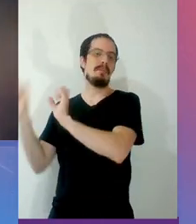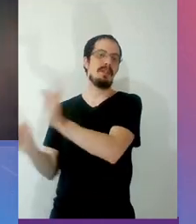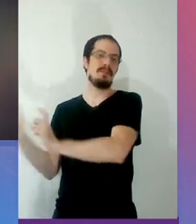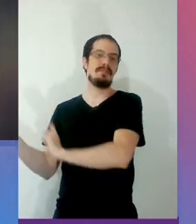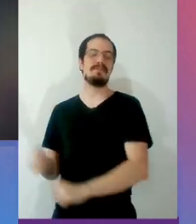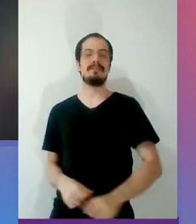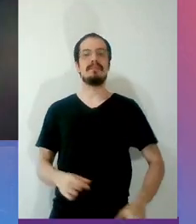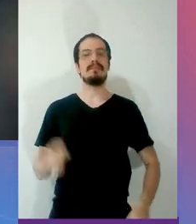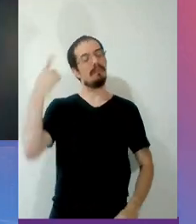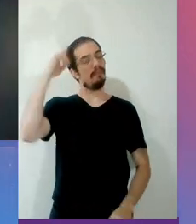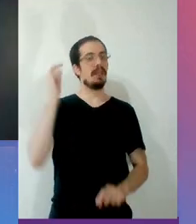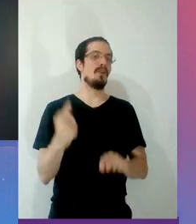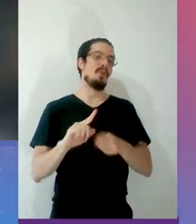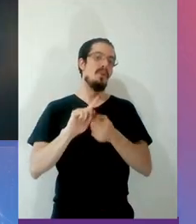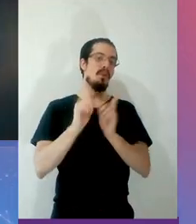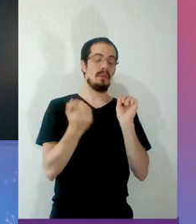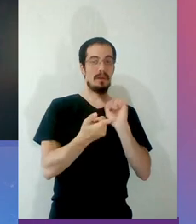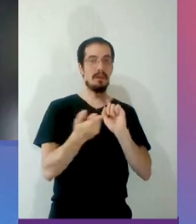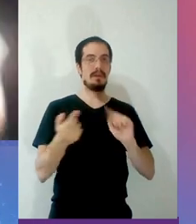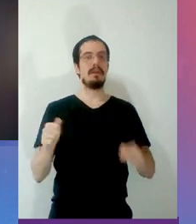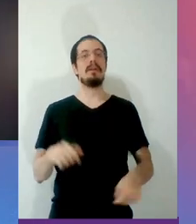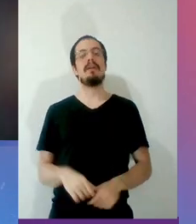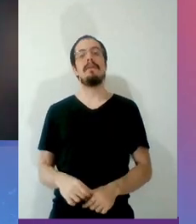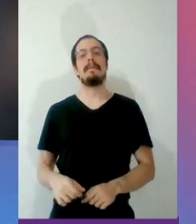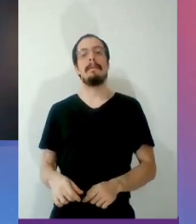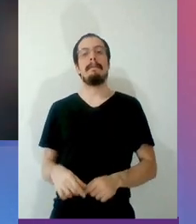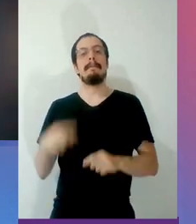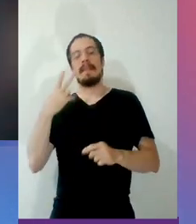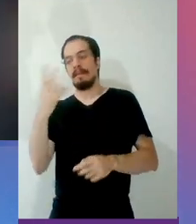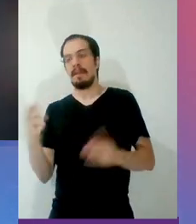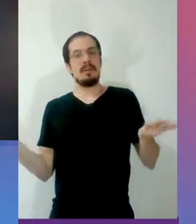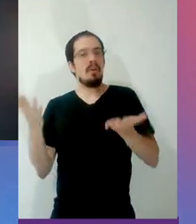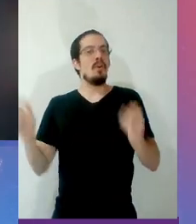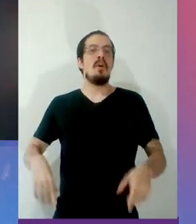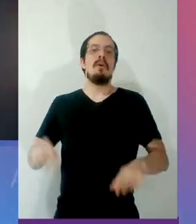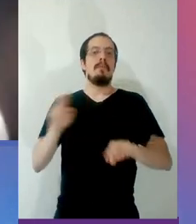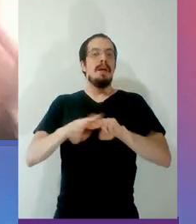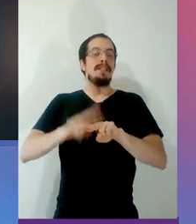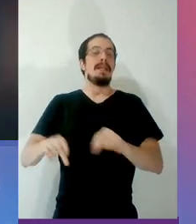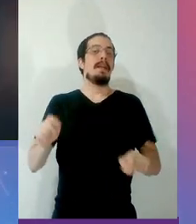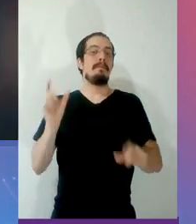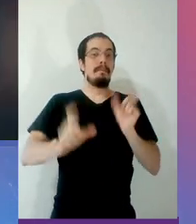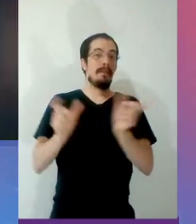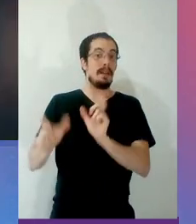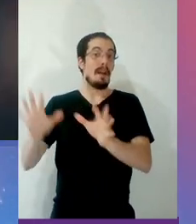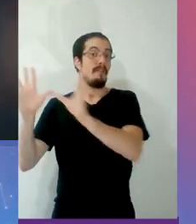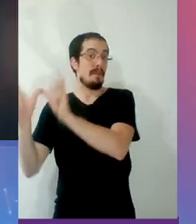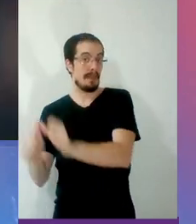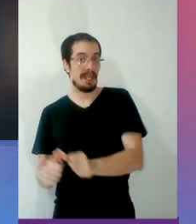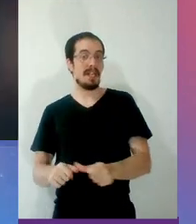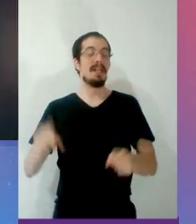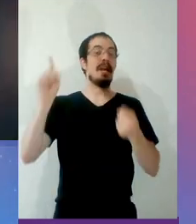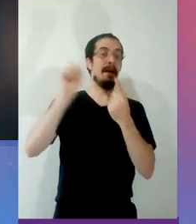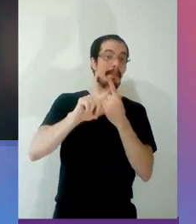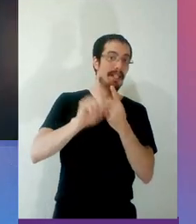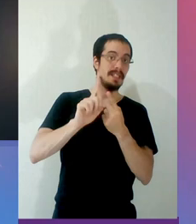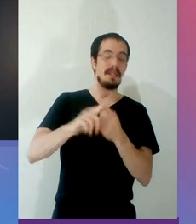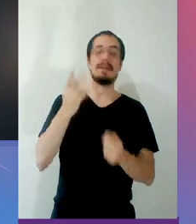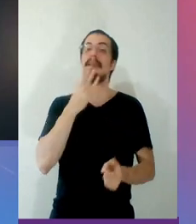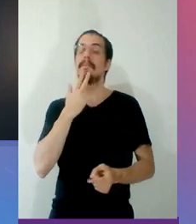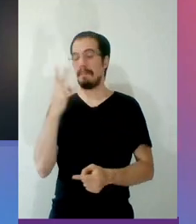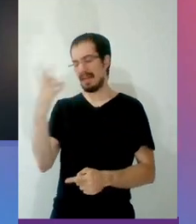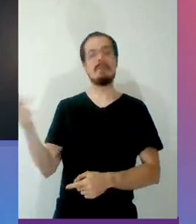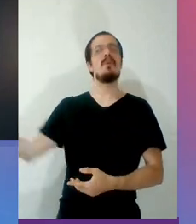también como hacer partícipe a las familias desde la pesquisa de las alteraciones. Entonces, cuando una